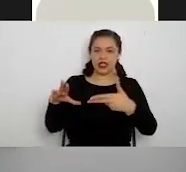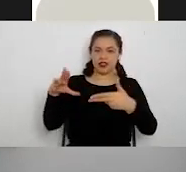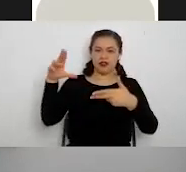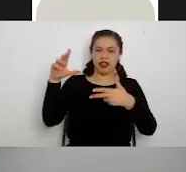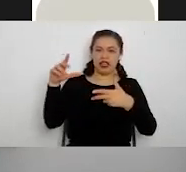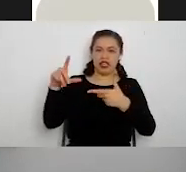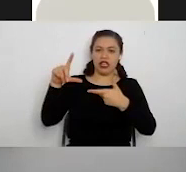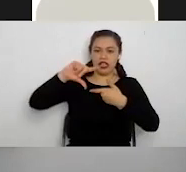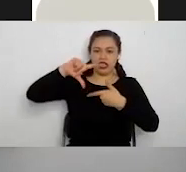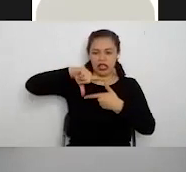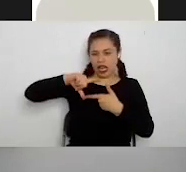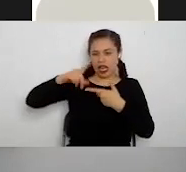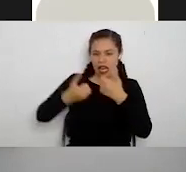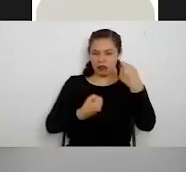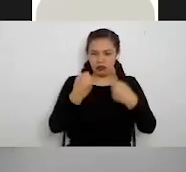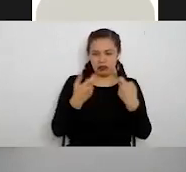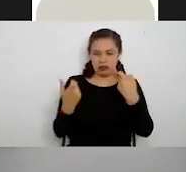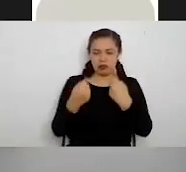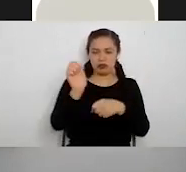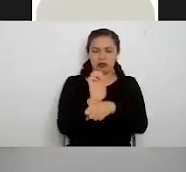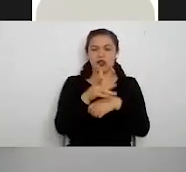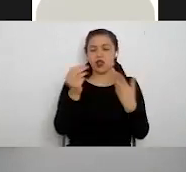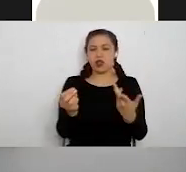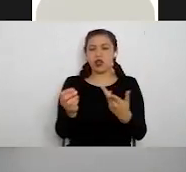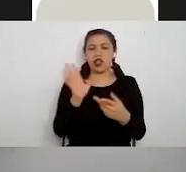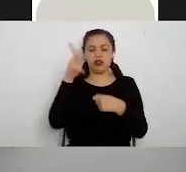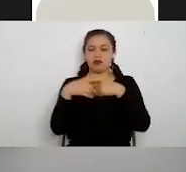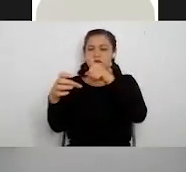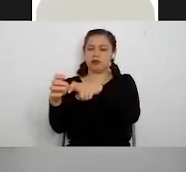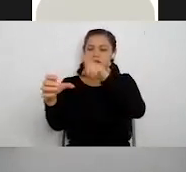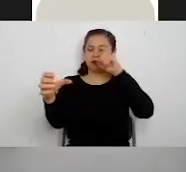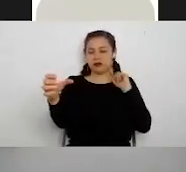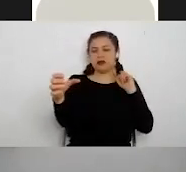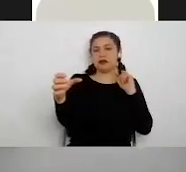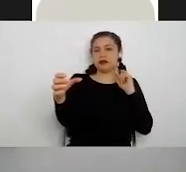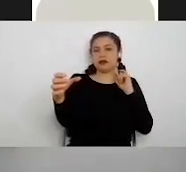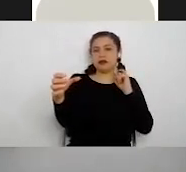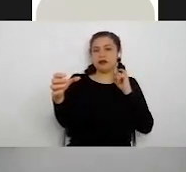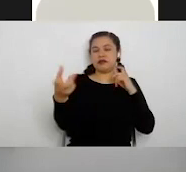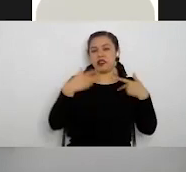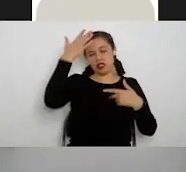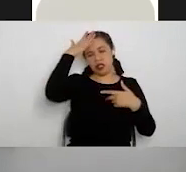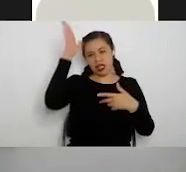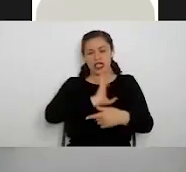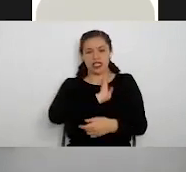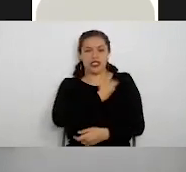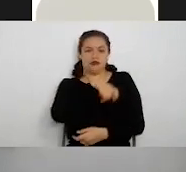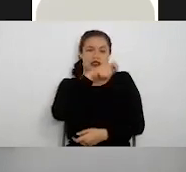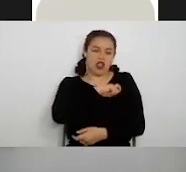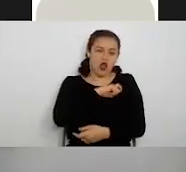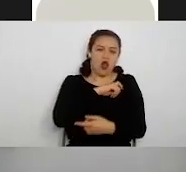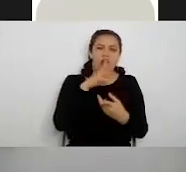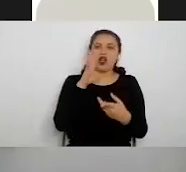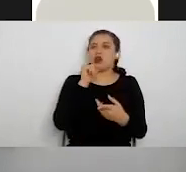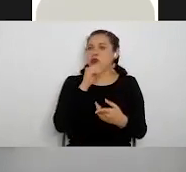la hora que se salieron de la Unión Europea, pues ya no permiten que lleguen ahí enfermeras españoles, traileros búlgaros o